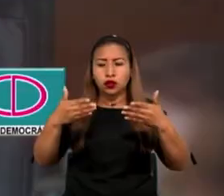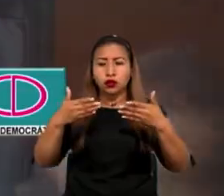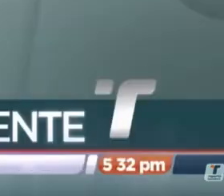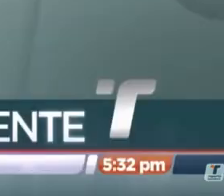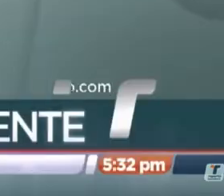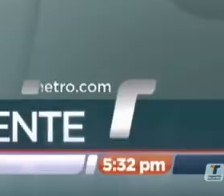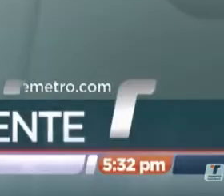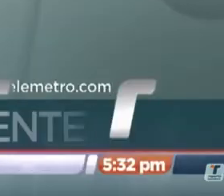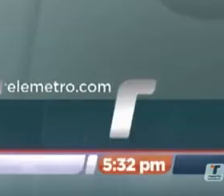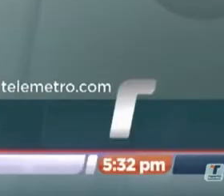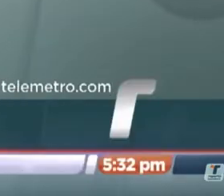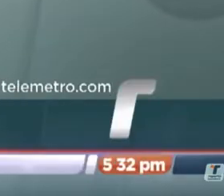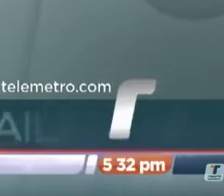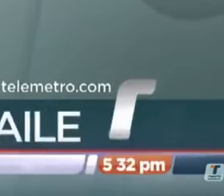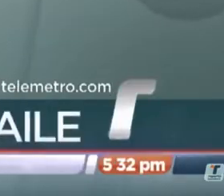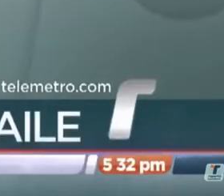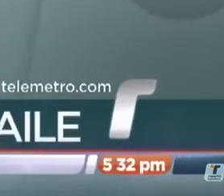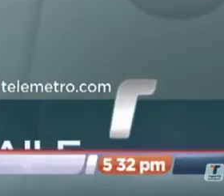Solidario.